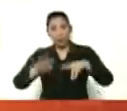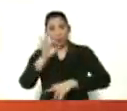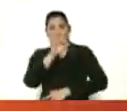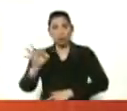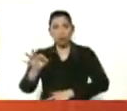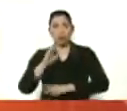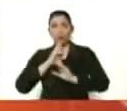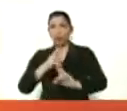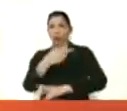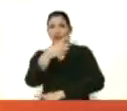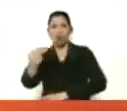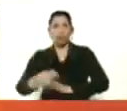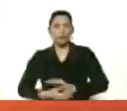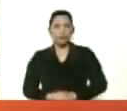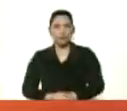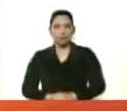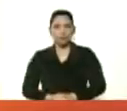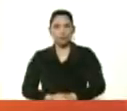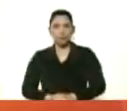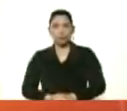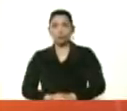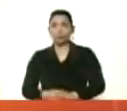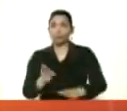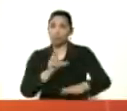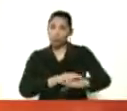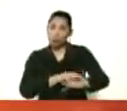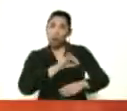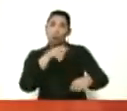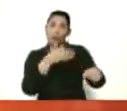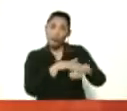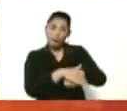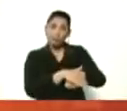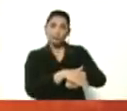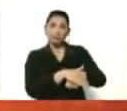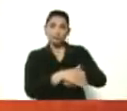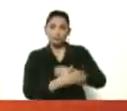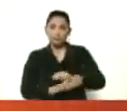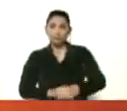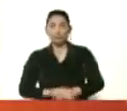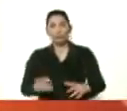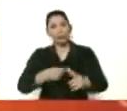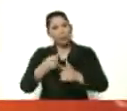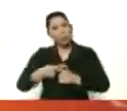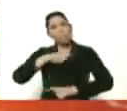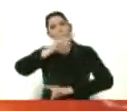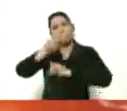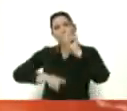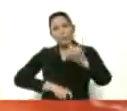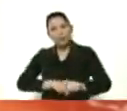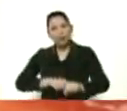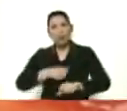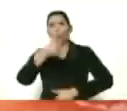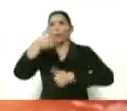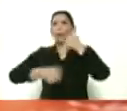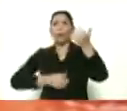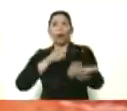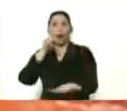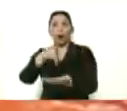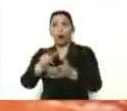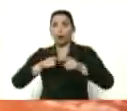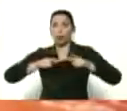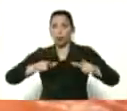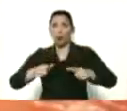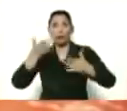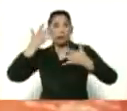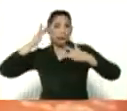14% dice que no, Jorge. Doctor Jorge Rodríguez. Y entonces preguntamos, ¿a qué sitio acudiría usted si